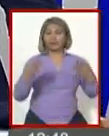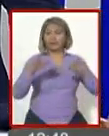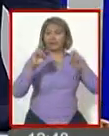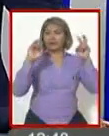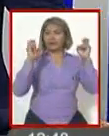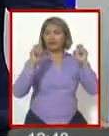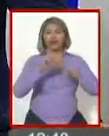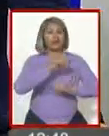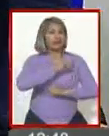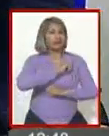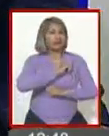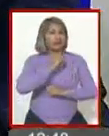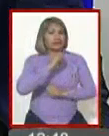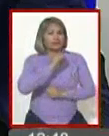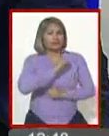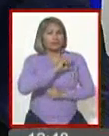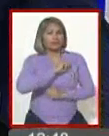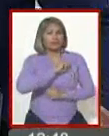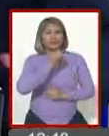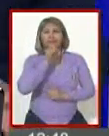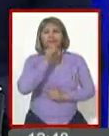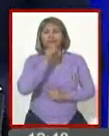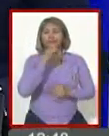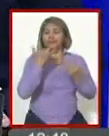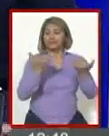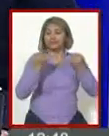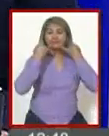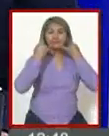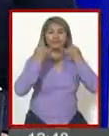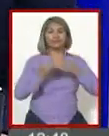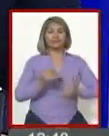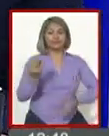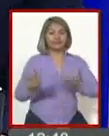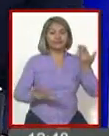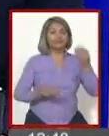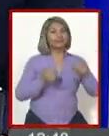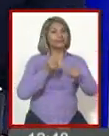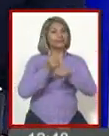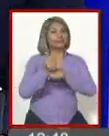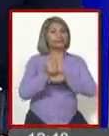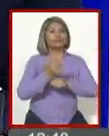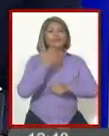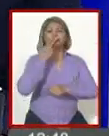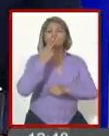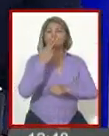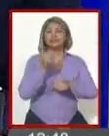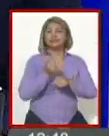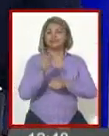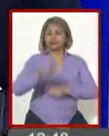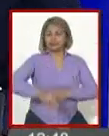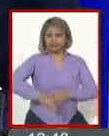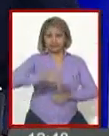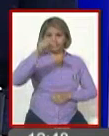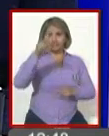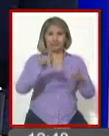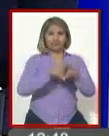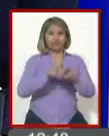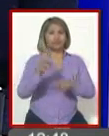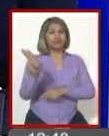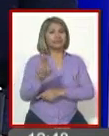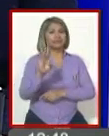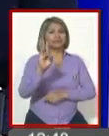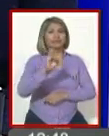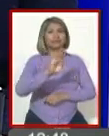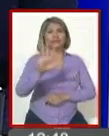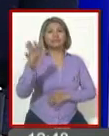mismo tema, la unidad de la policía de bomberos hoy informó que el incendio fue provocado por una colilla de cigarro en la zona norte, además que se